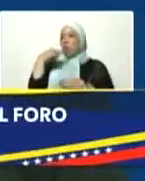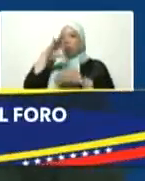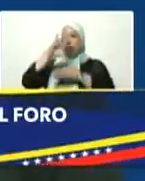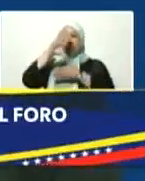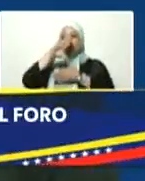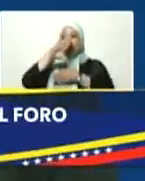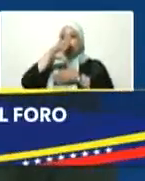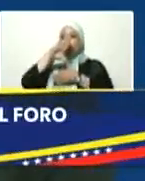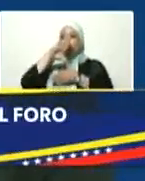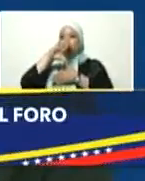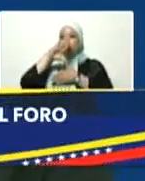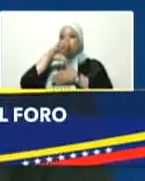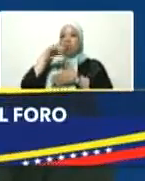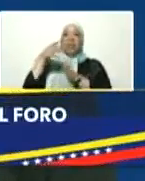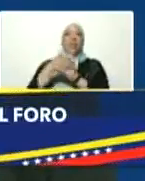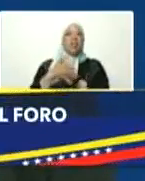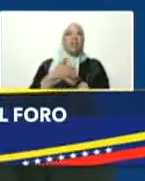Estamos nosotros convencidos